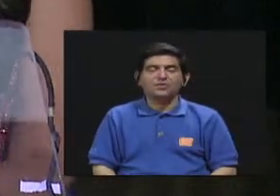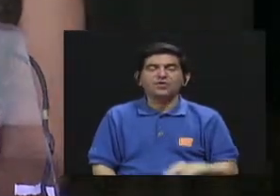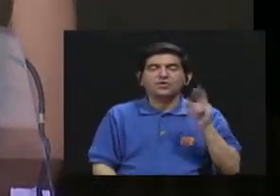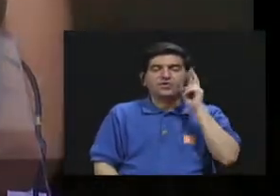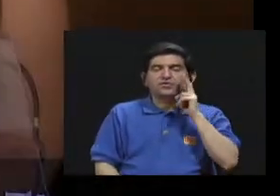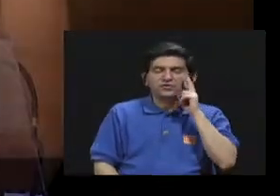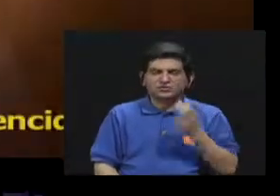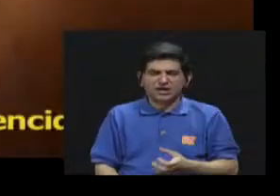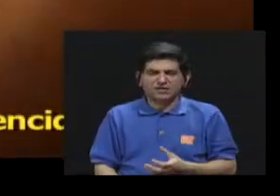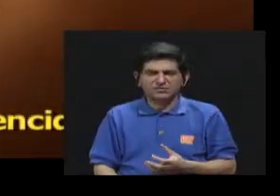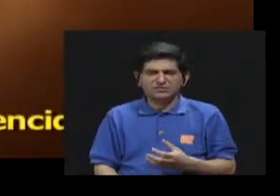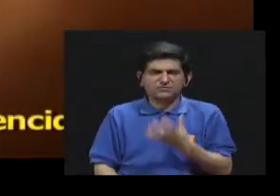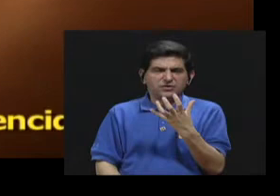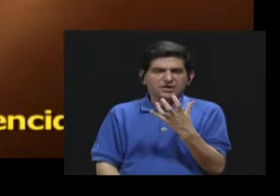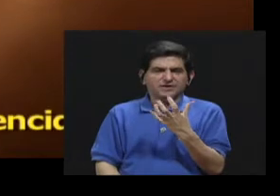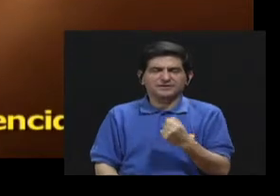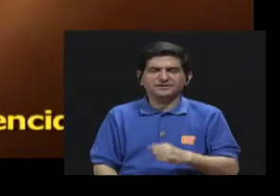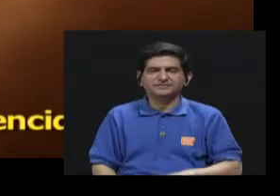Furia. Rosado Furia,